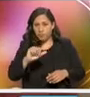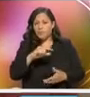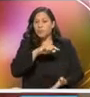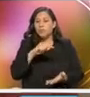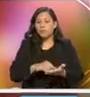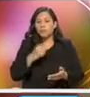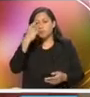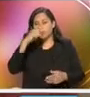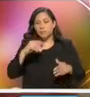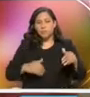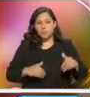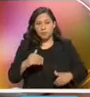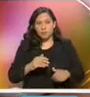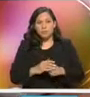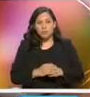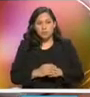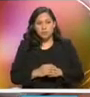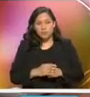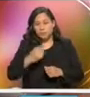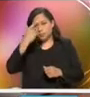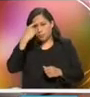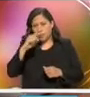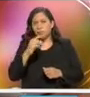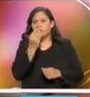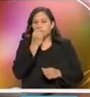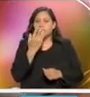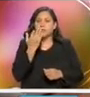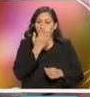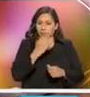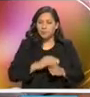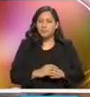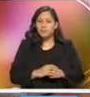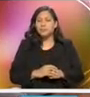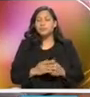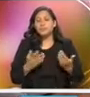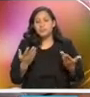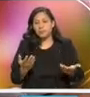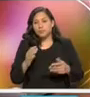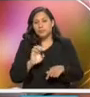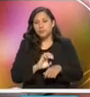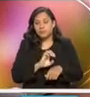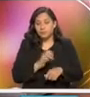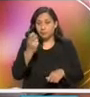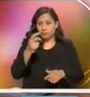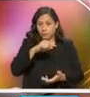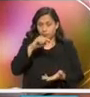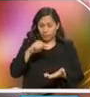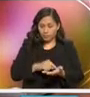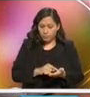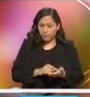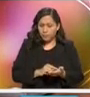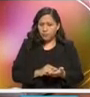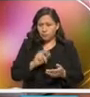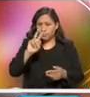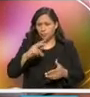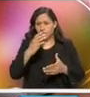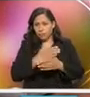espacios para las artes escénicas y para comer rico, ¿no? Entonces, en este lugar que es realmente un